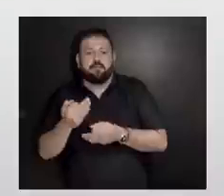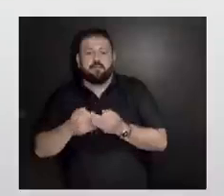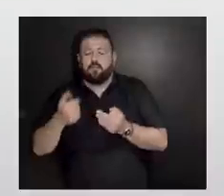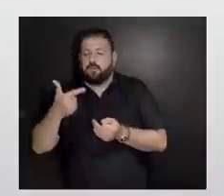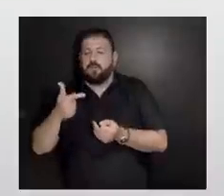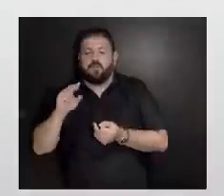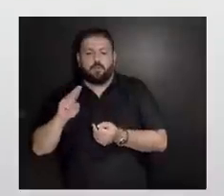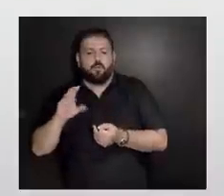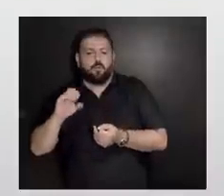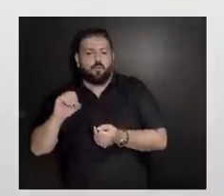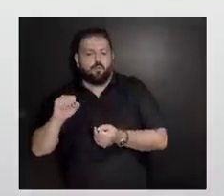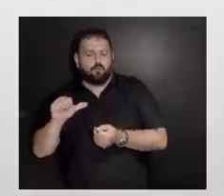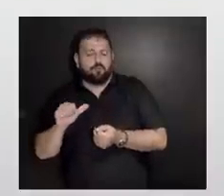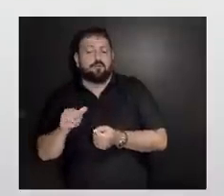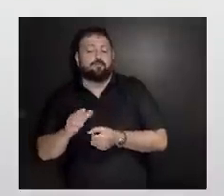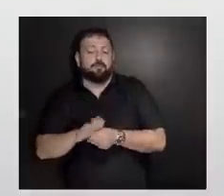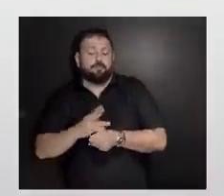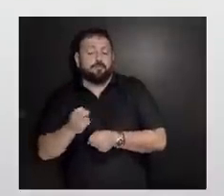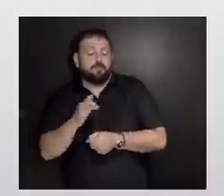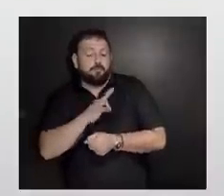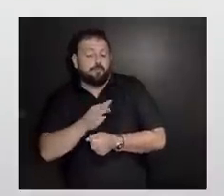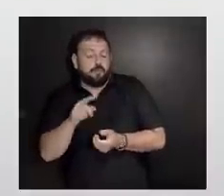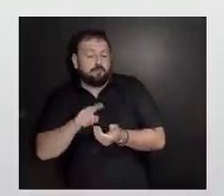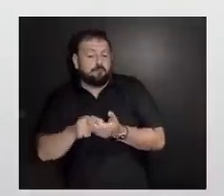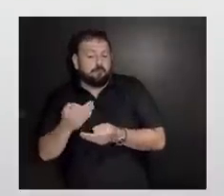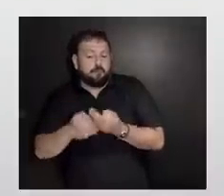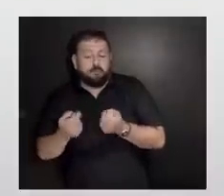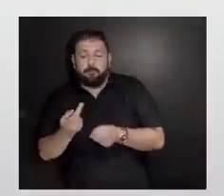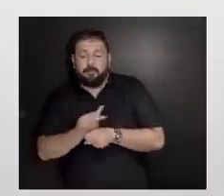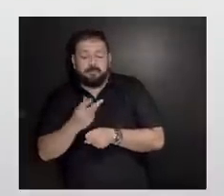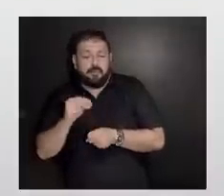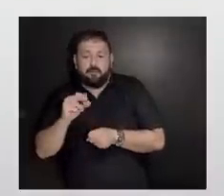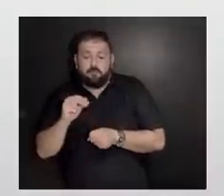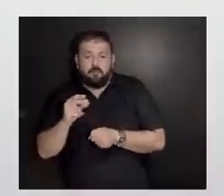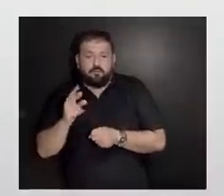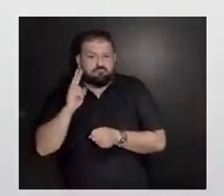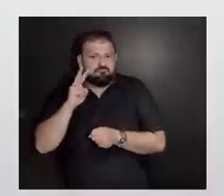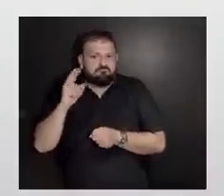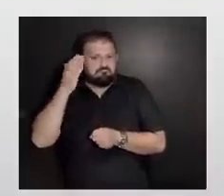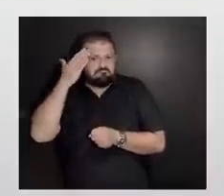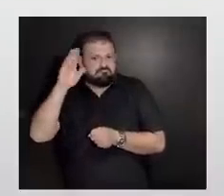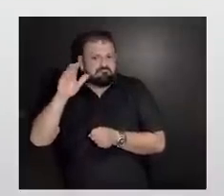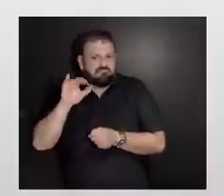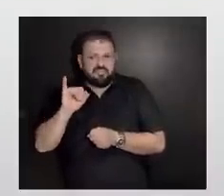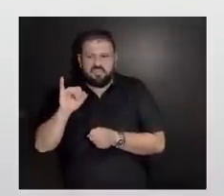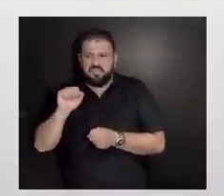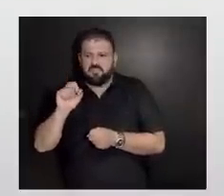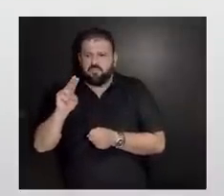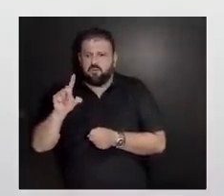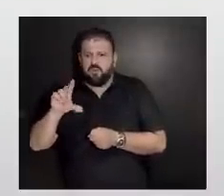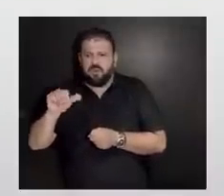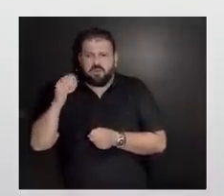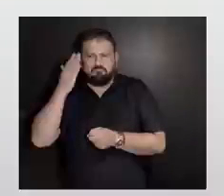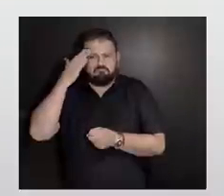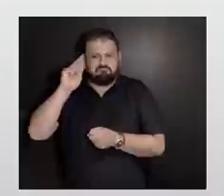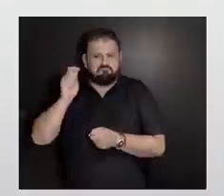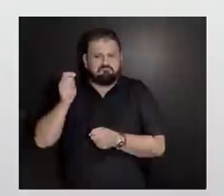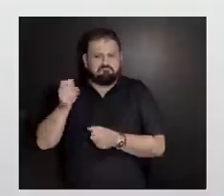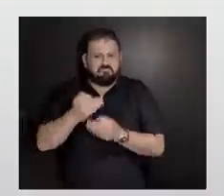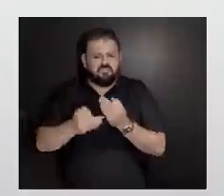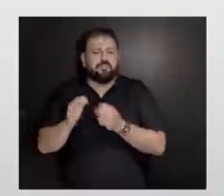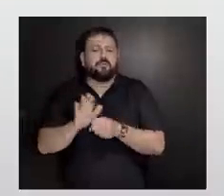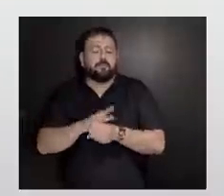almacén, pero no es eso lo que está ocurriendo, o sea, realmente es que no está reconociendo la insulina, pero la glucosa sí está. Y pues bueno, libera